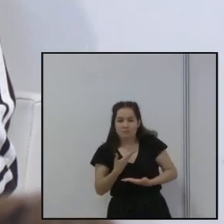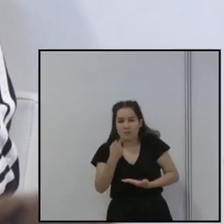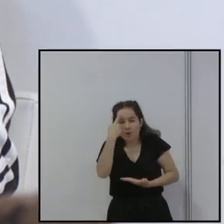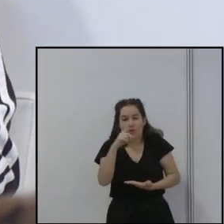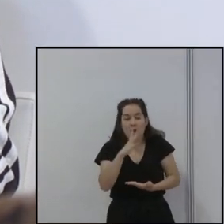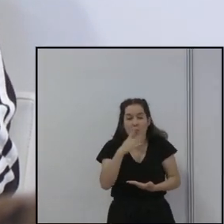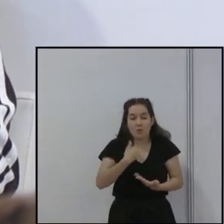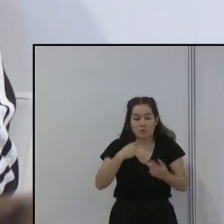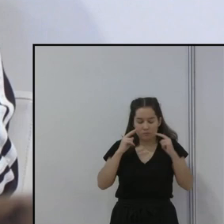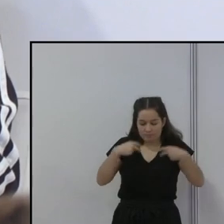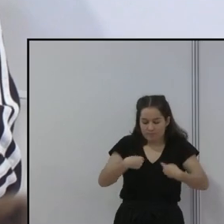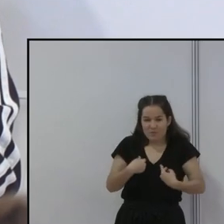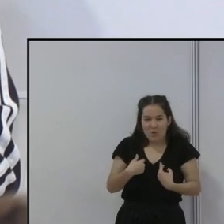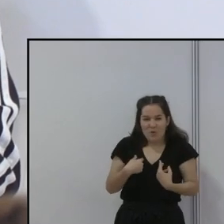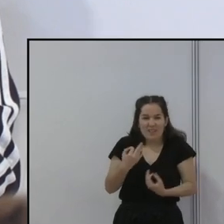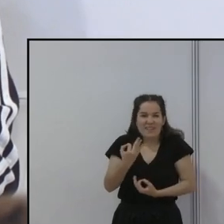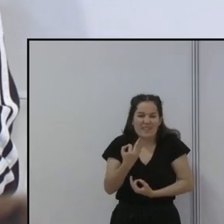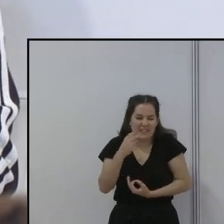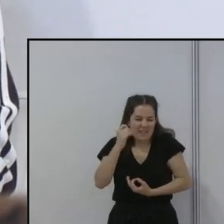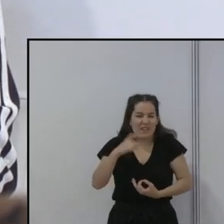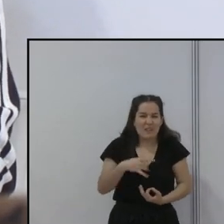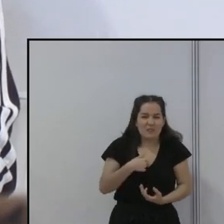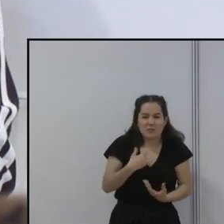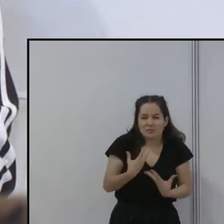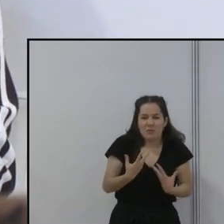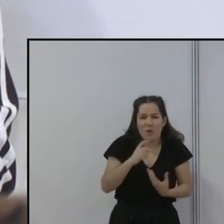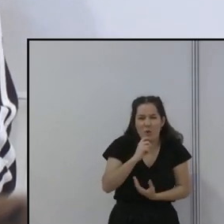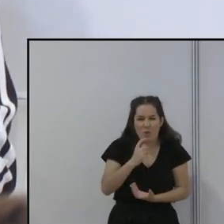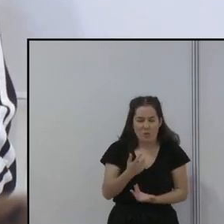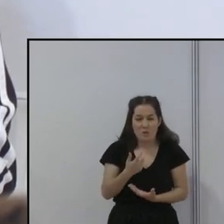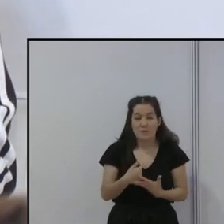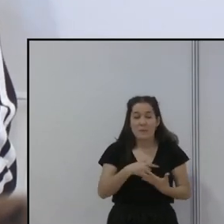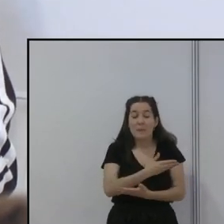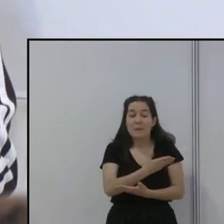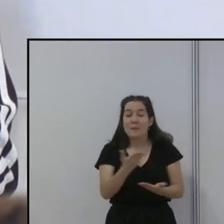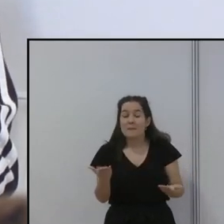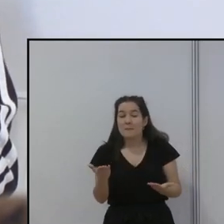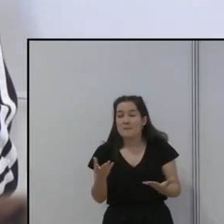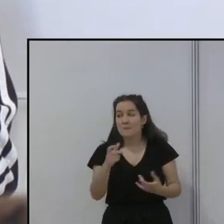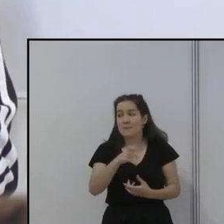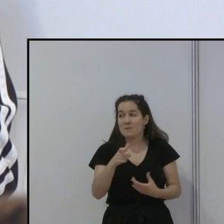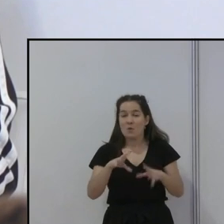qué pretendes, ni absolutamente nada. Uh-huh. Entonces todo el mundo está viviendo en un mundo en el que tú no entiendes,